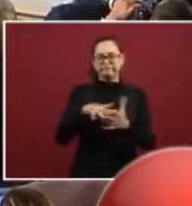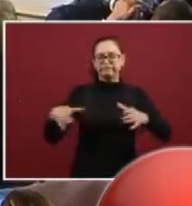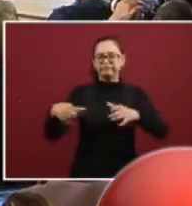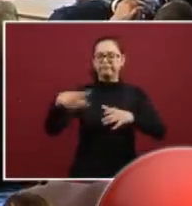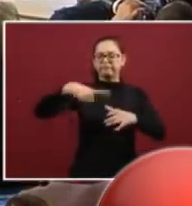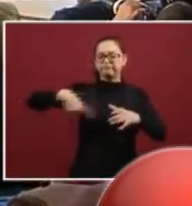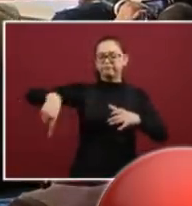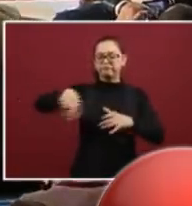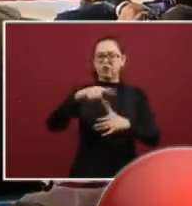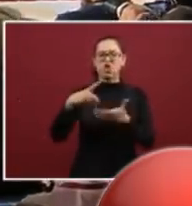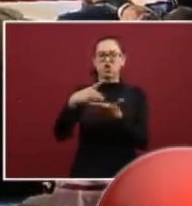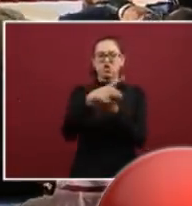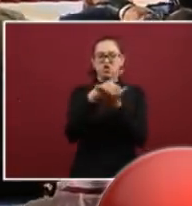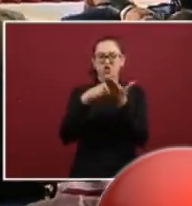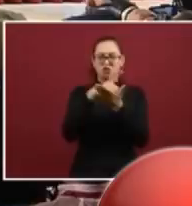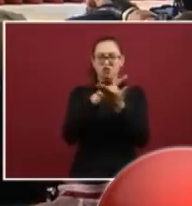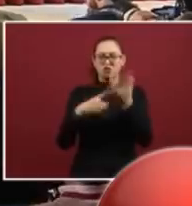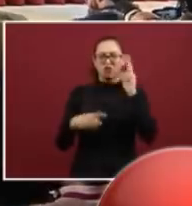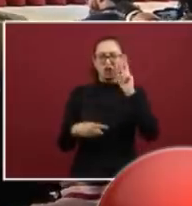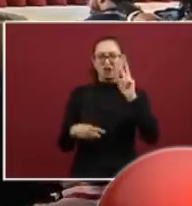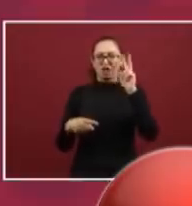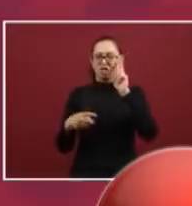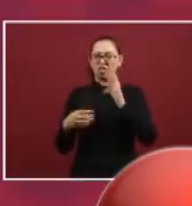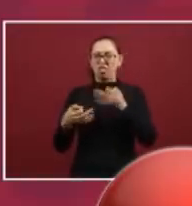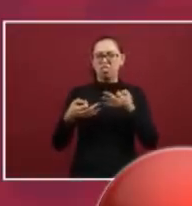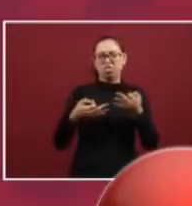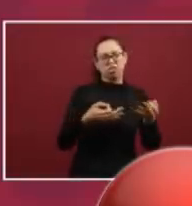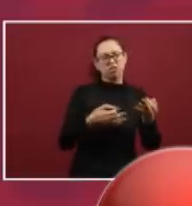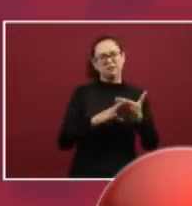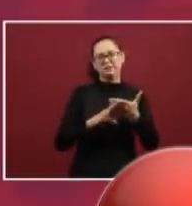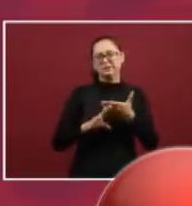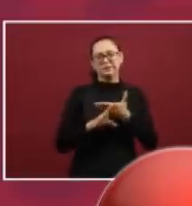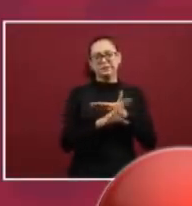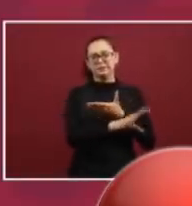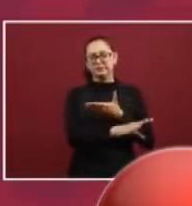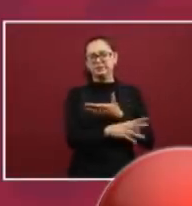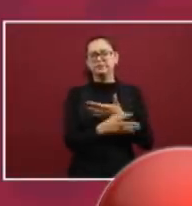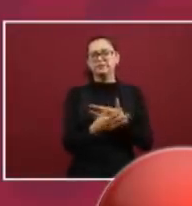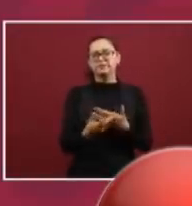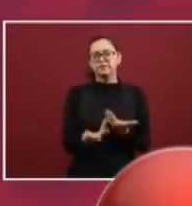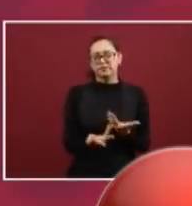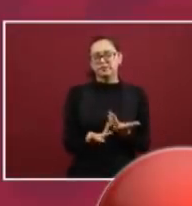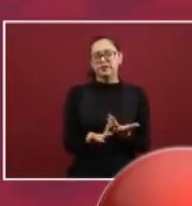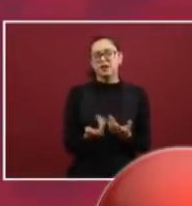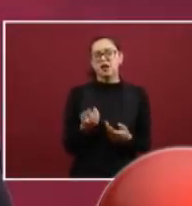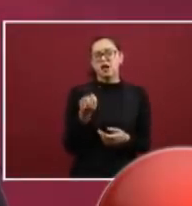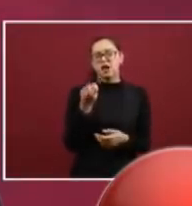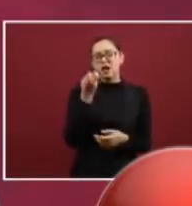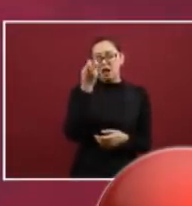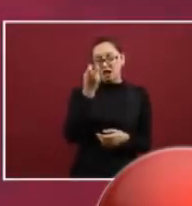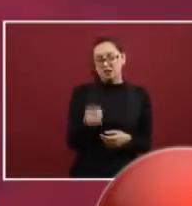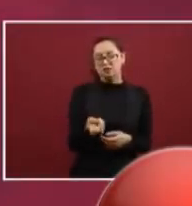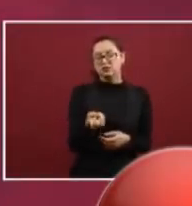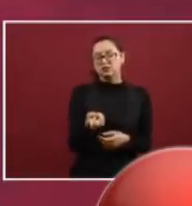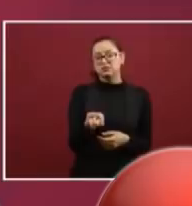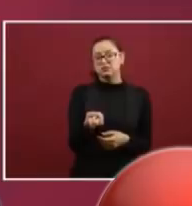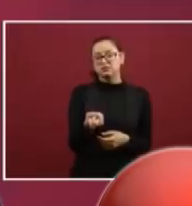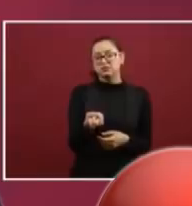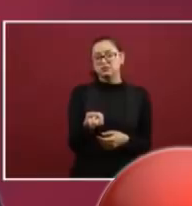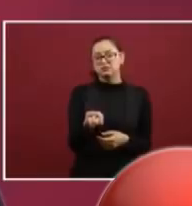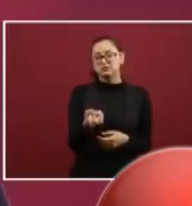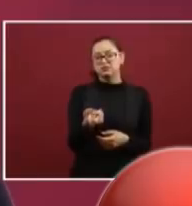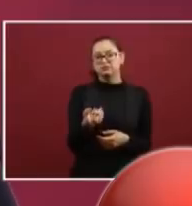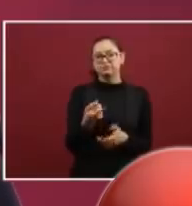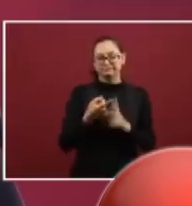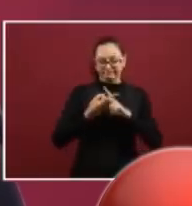de las adicciones. Por eso se está implementando